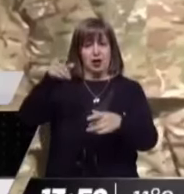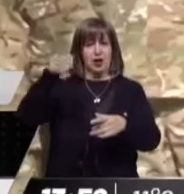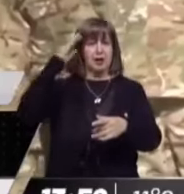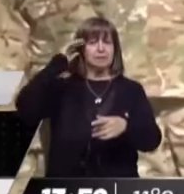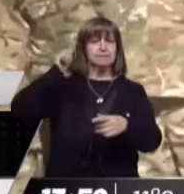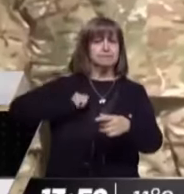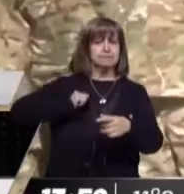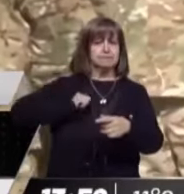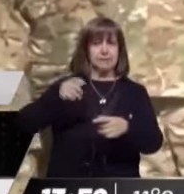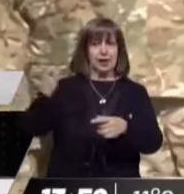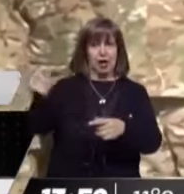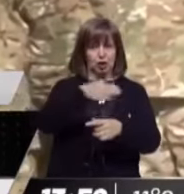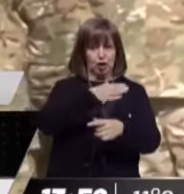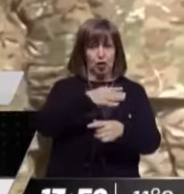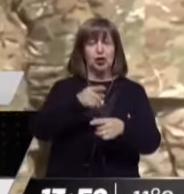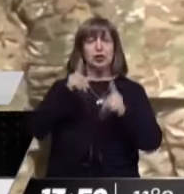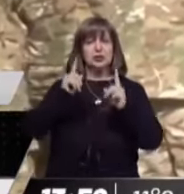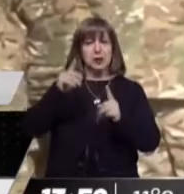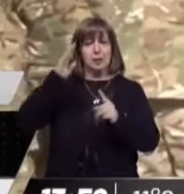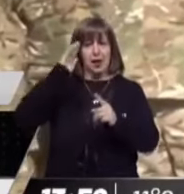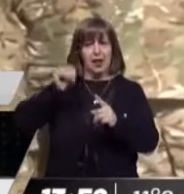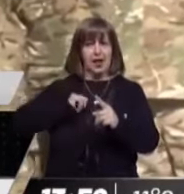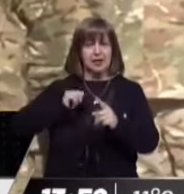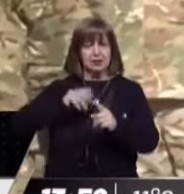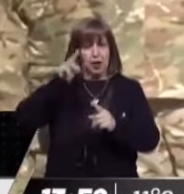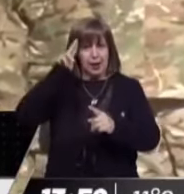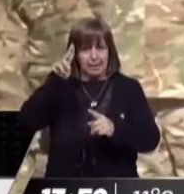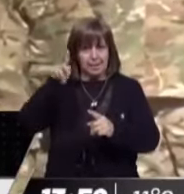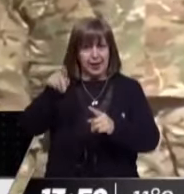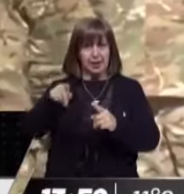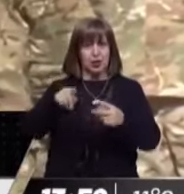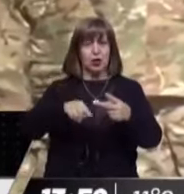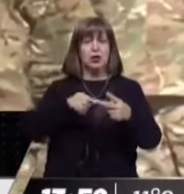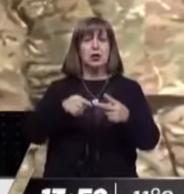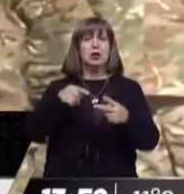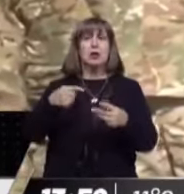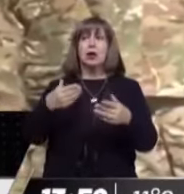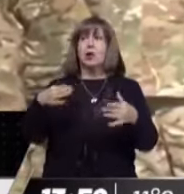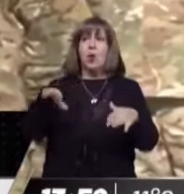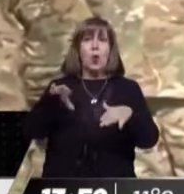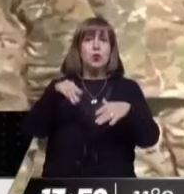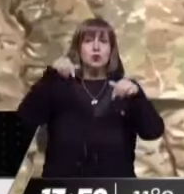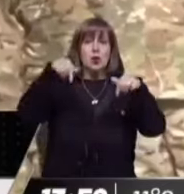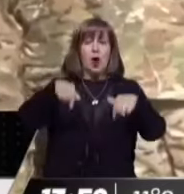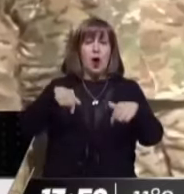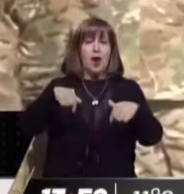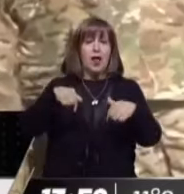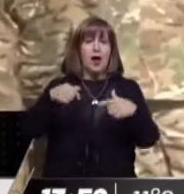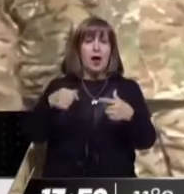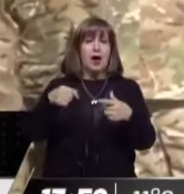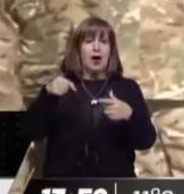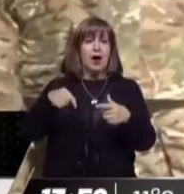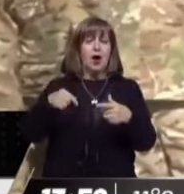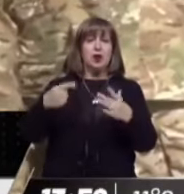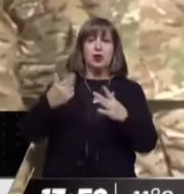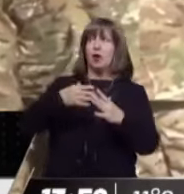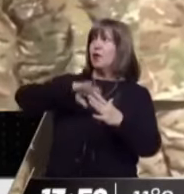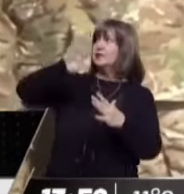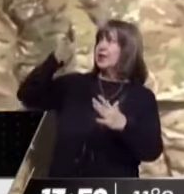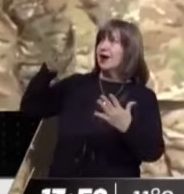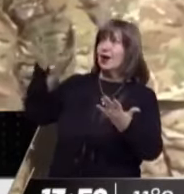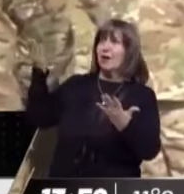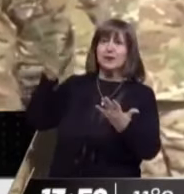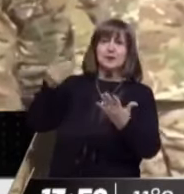con reivindicar a nuestro Ejército. Y no es casual que lo hagamos desde el Cerro de la